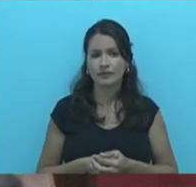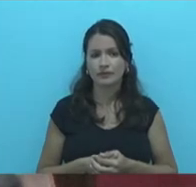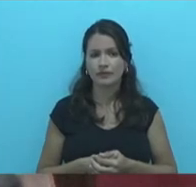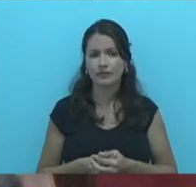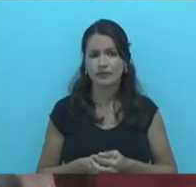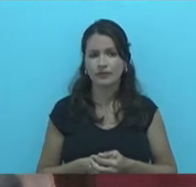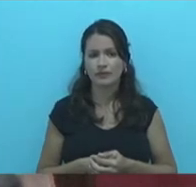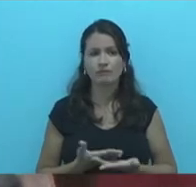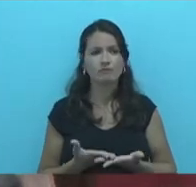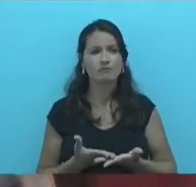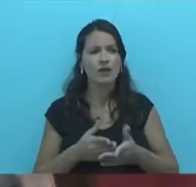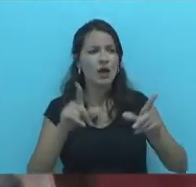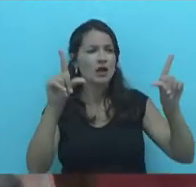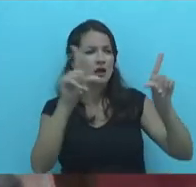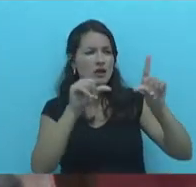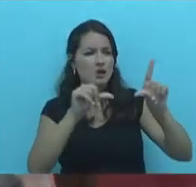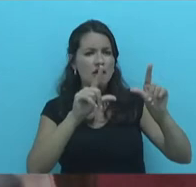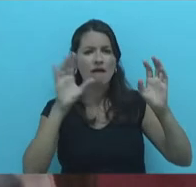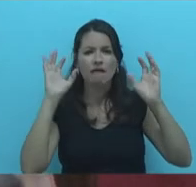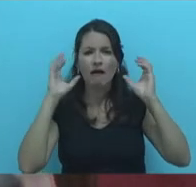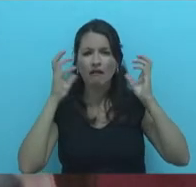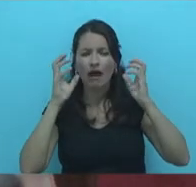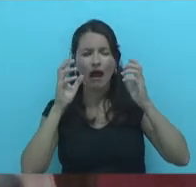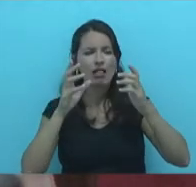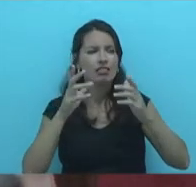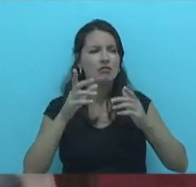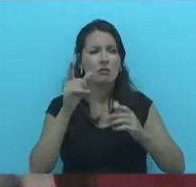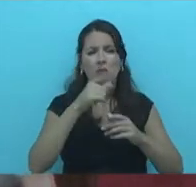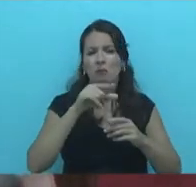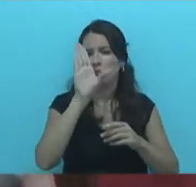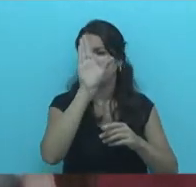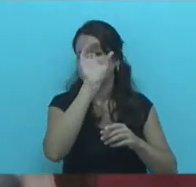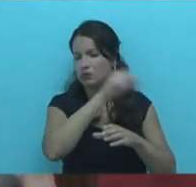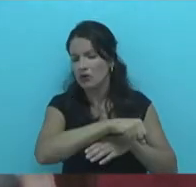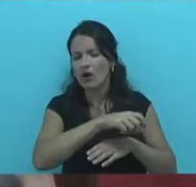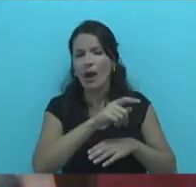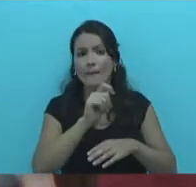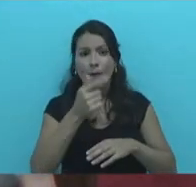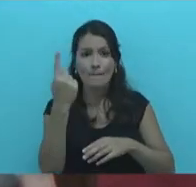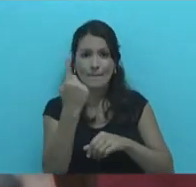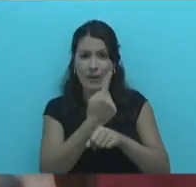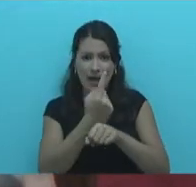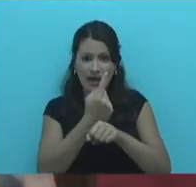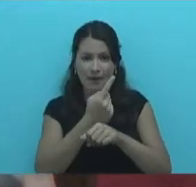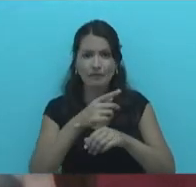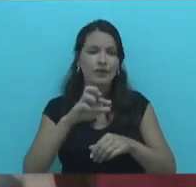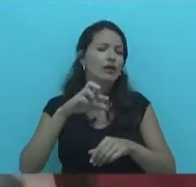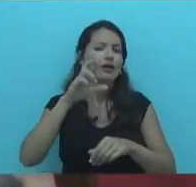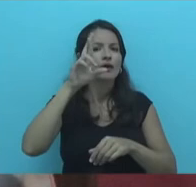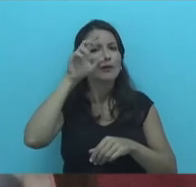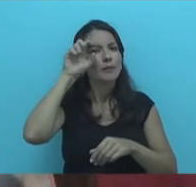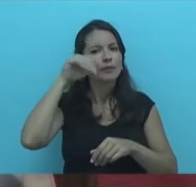por los medios de comunicación, el primer premio Nobel de la paz